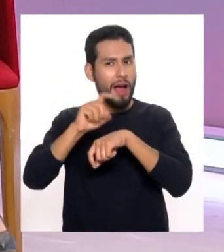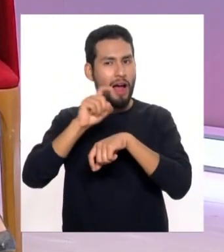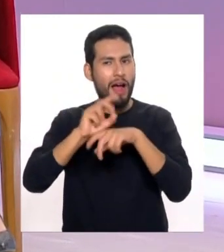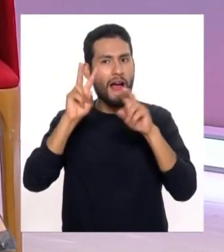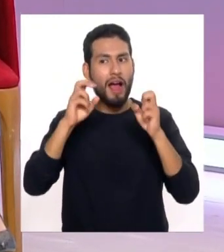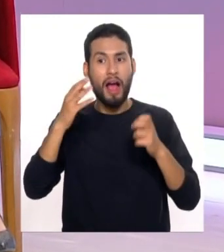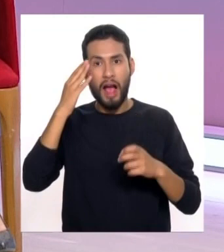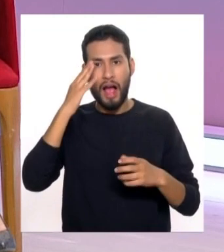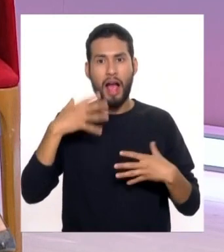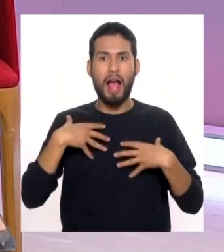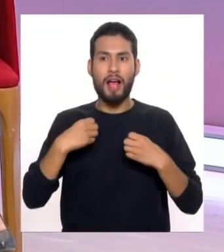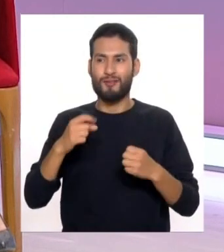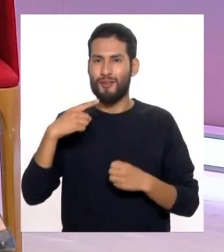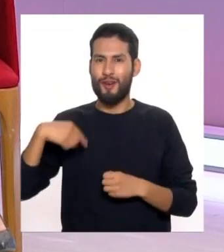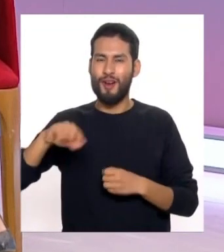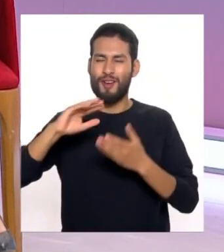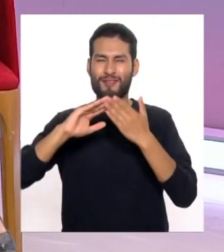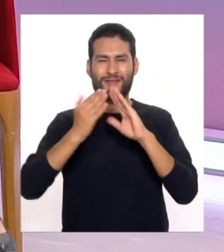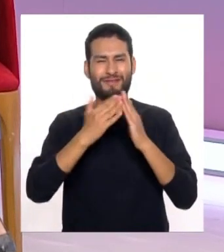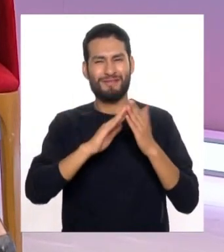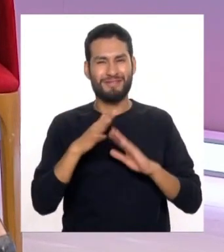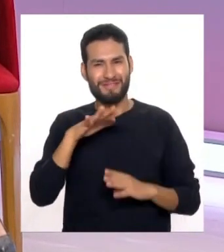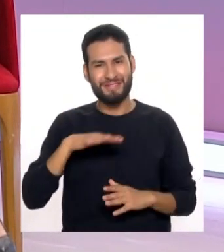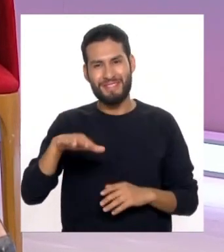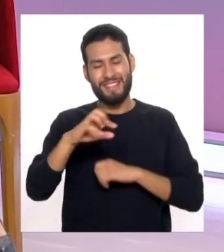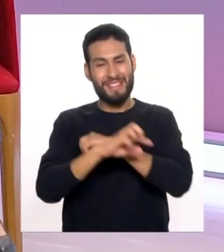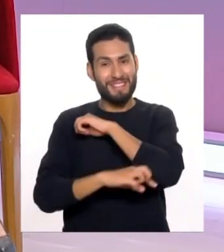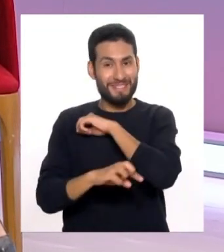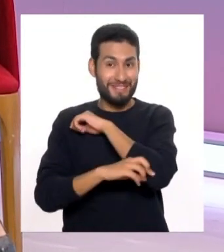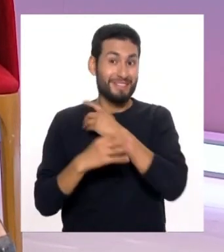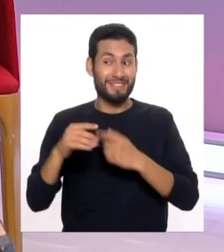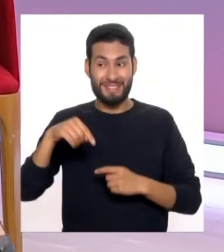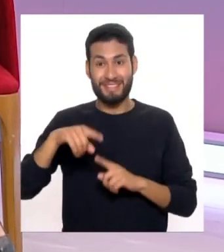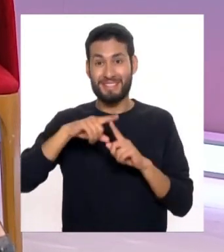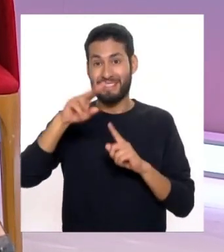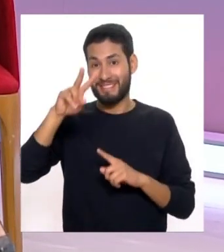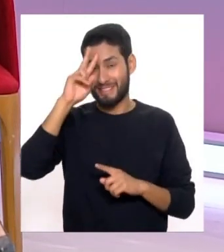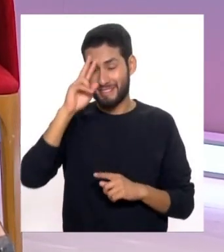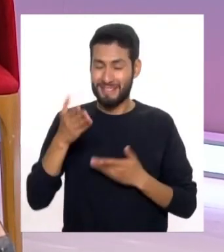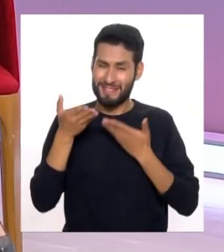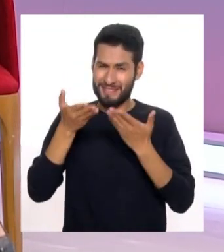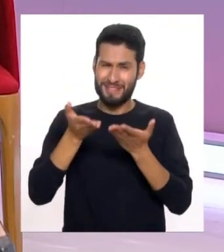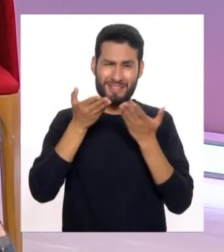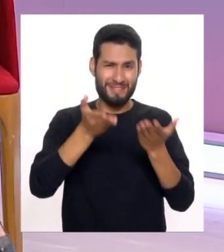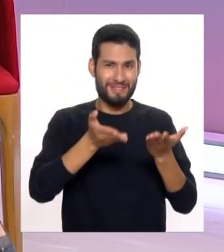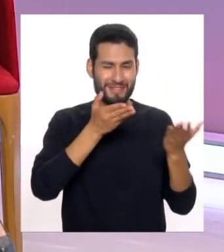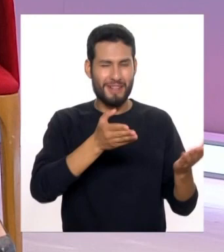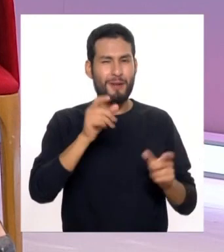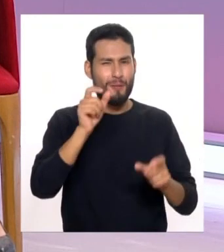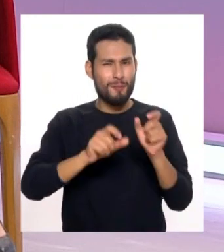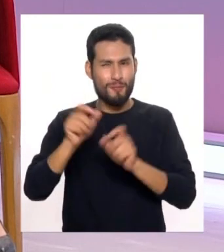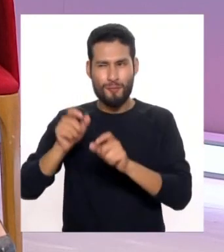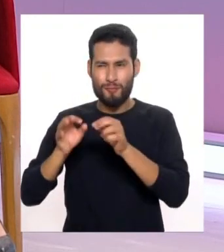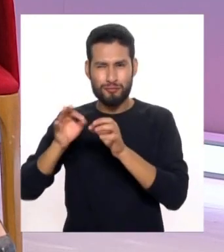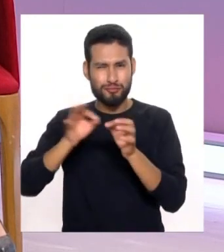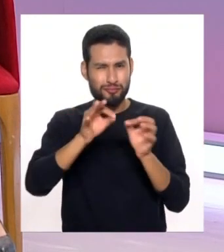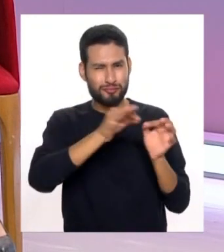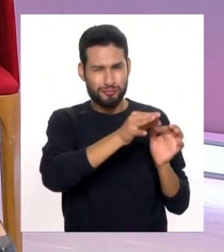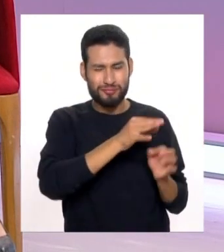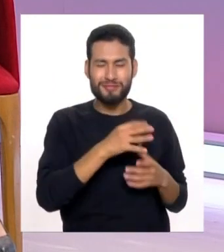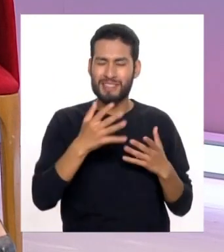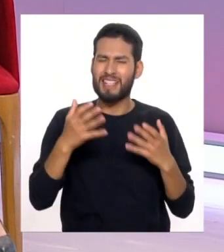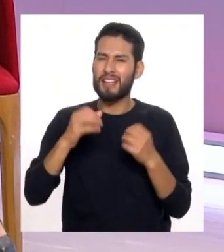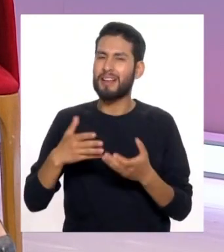salud a toda nuestra comunidad, a todo nuestro país, porque TV Perú llega a cada parte, a cada pueblo, a cada región, y lo que queremos